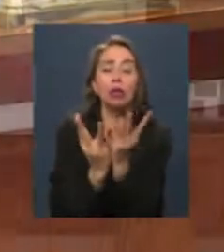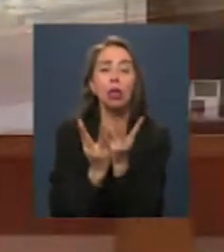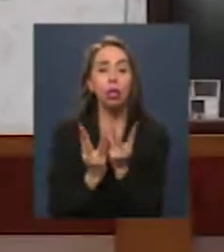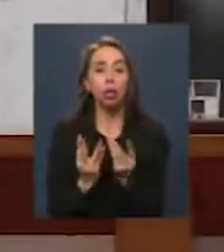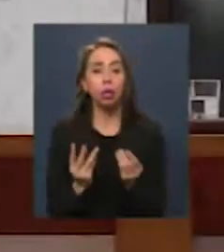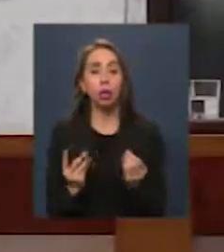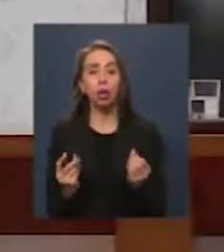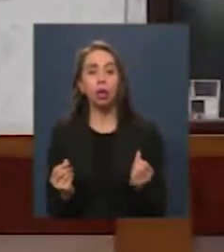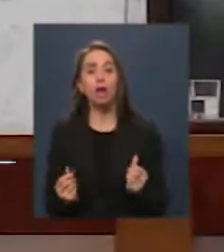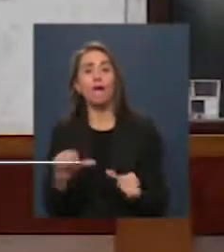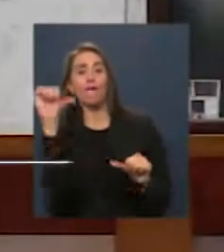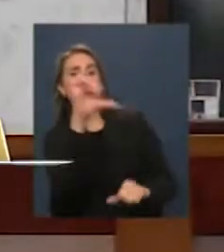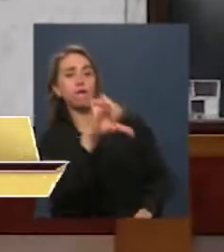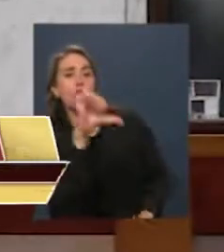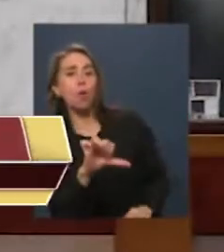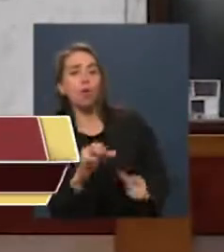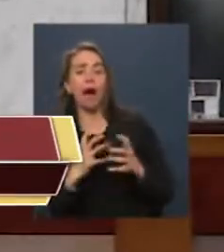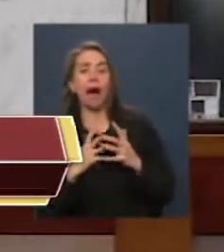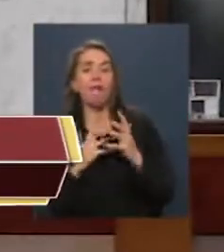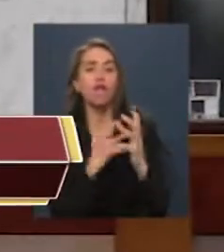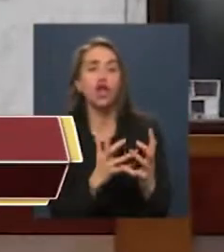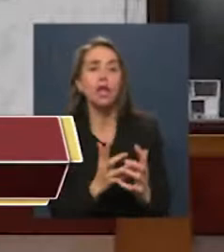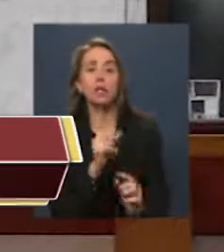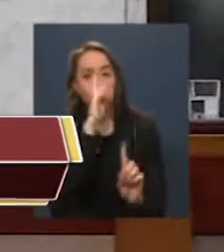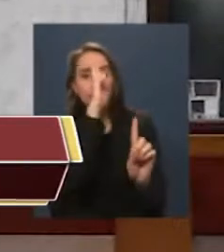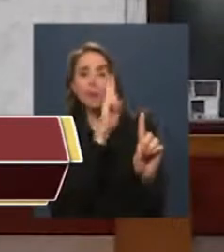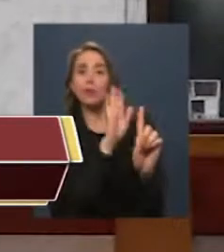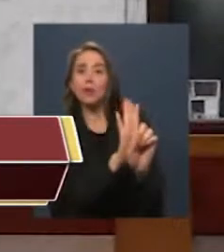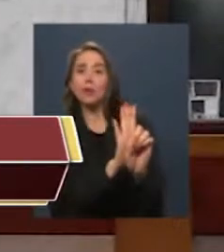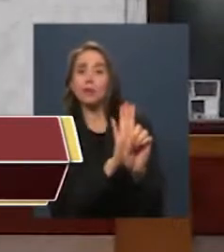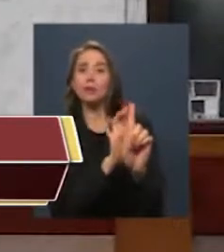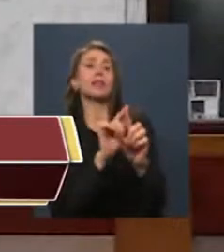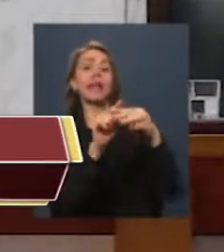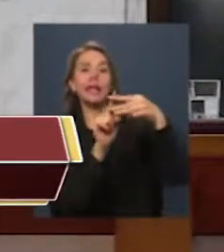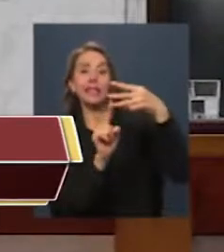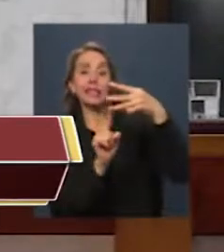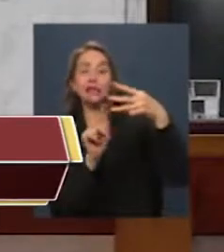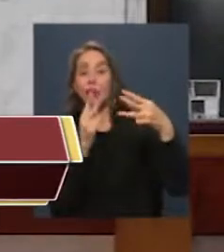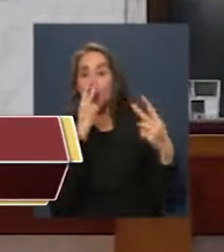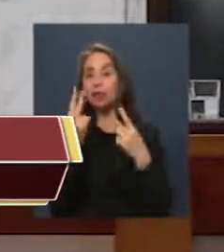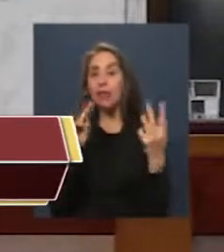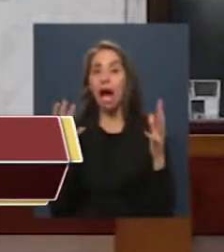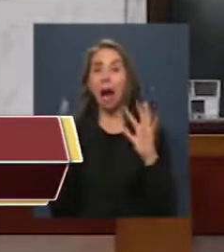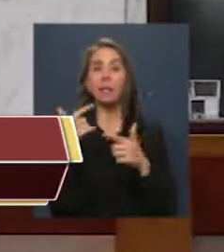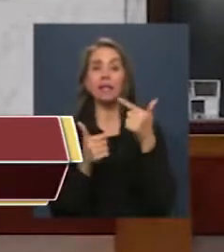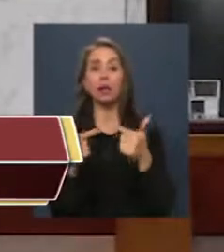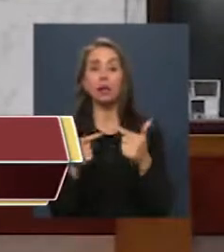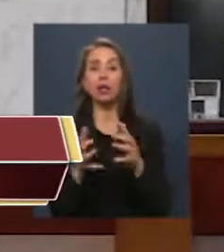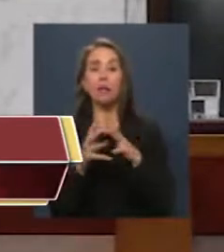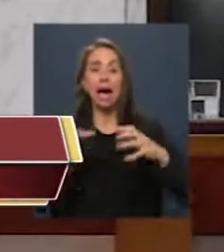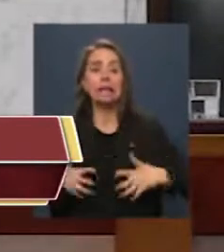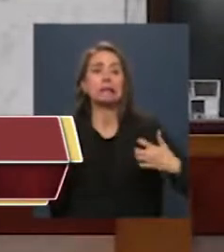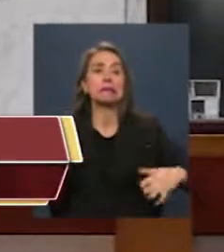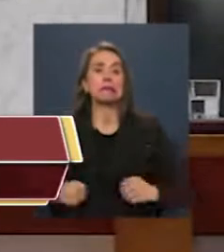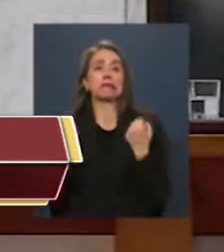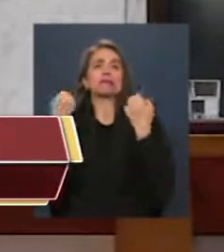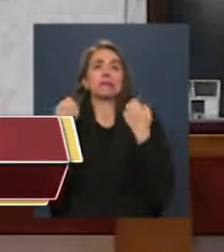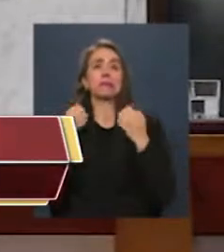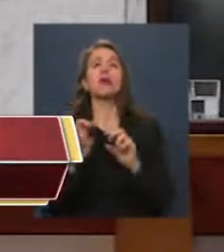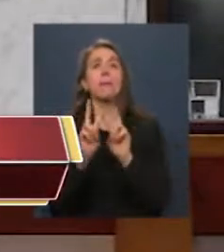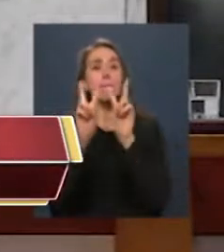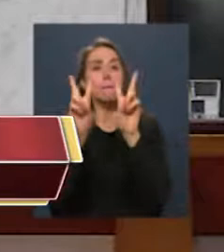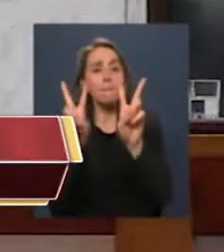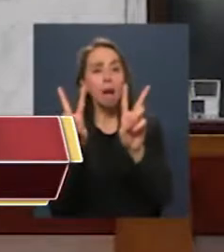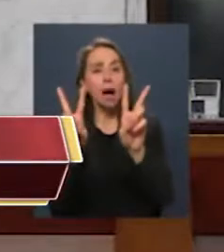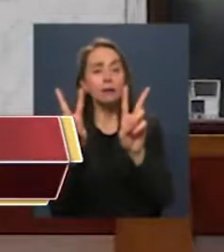La funa, la violencia, la intolerancia son hoy componentes de un ambiente político cada vez más crispado. La paz,